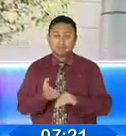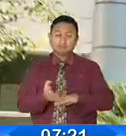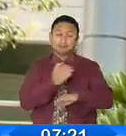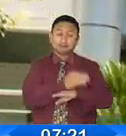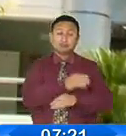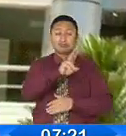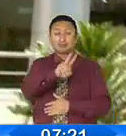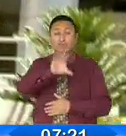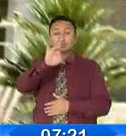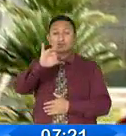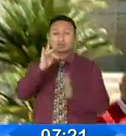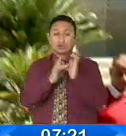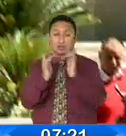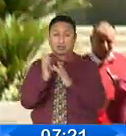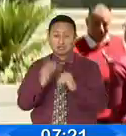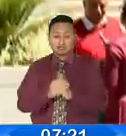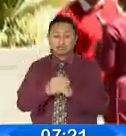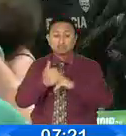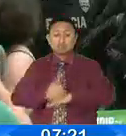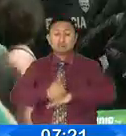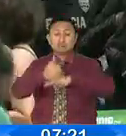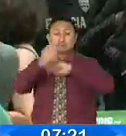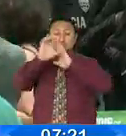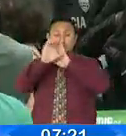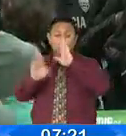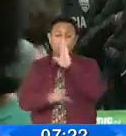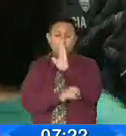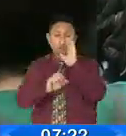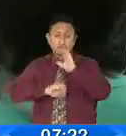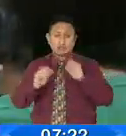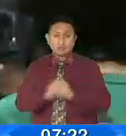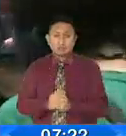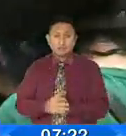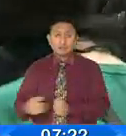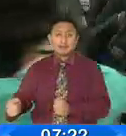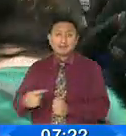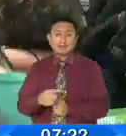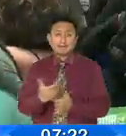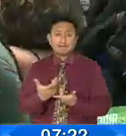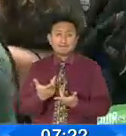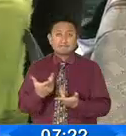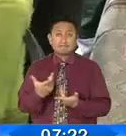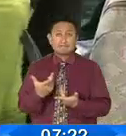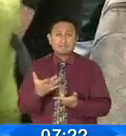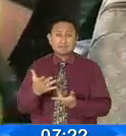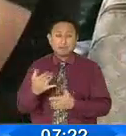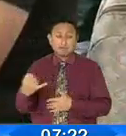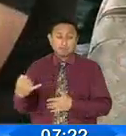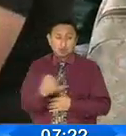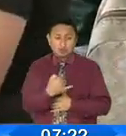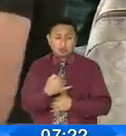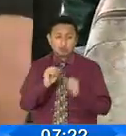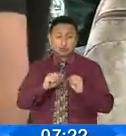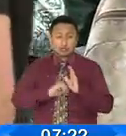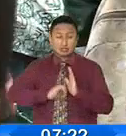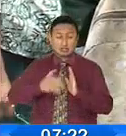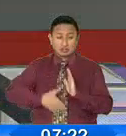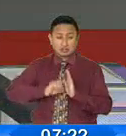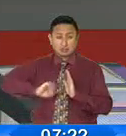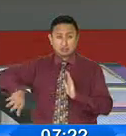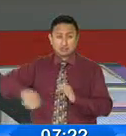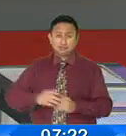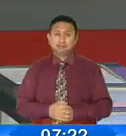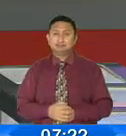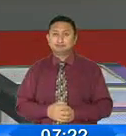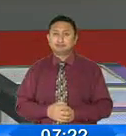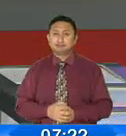abril que la Corte Constitucional dio paso al aborto en casos de violación, informó Priscila Cadena. Desde